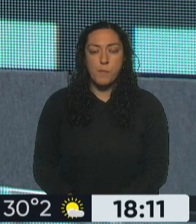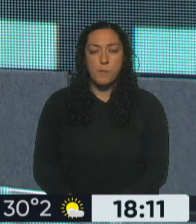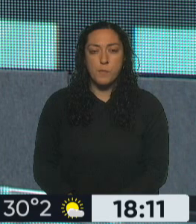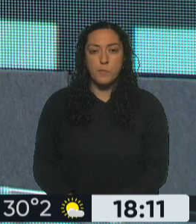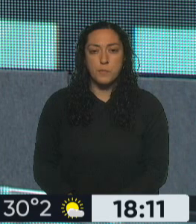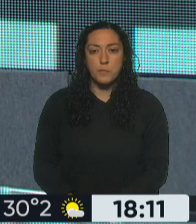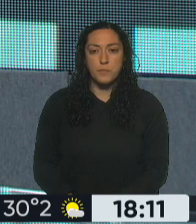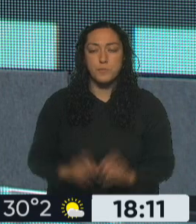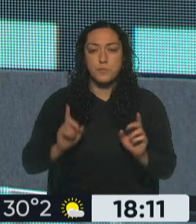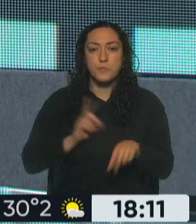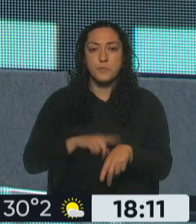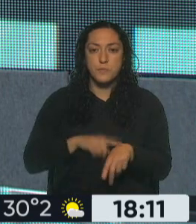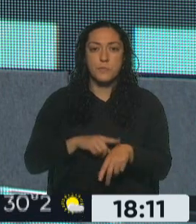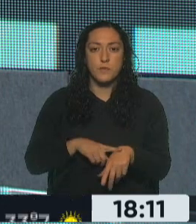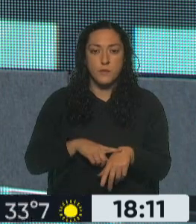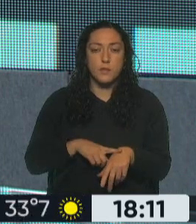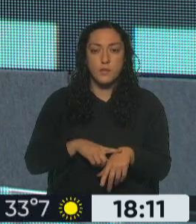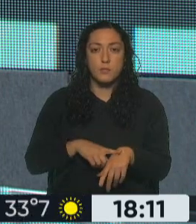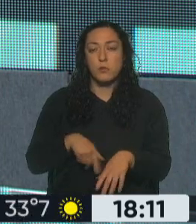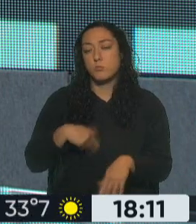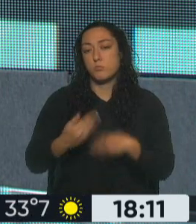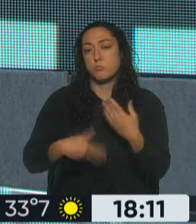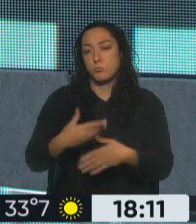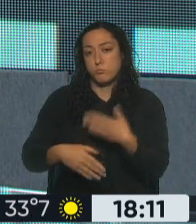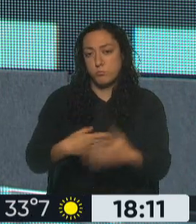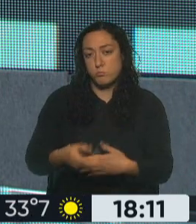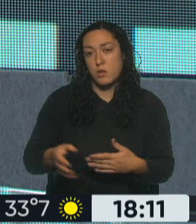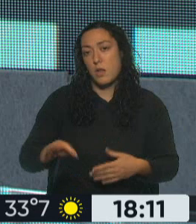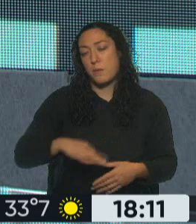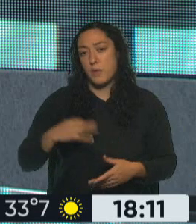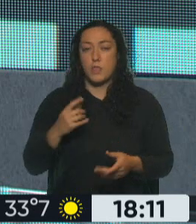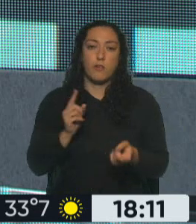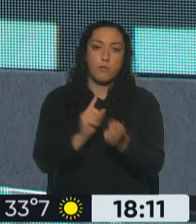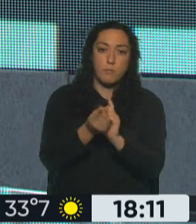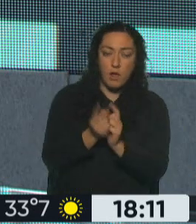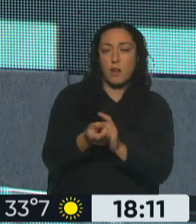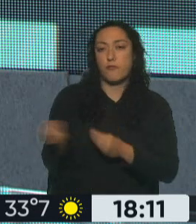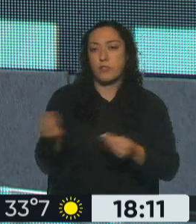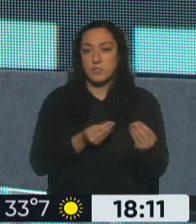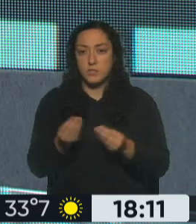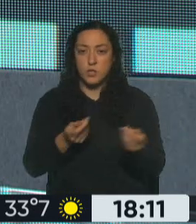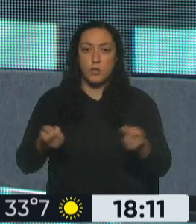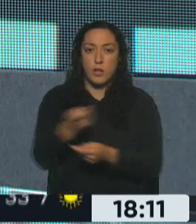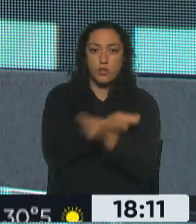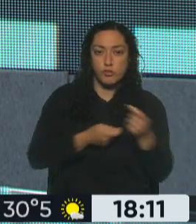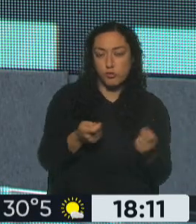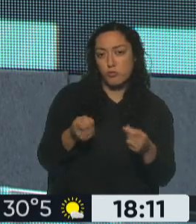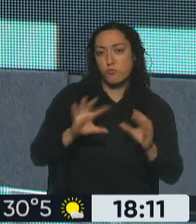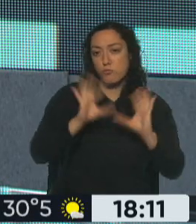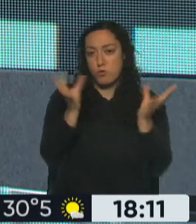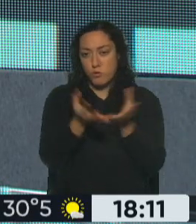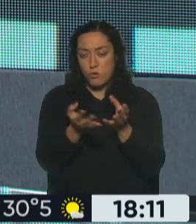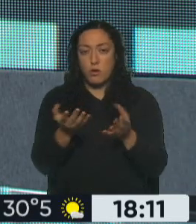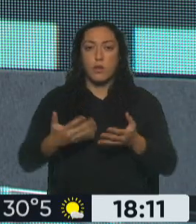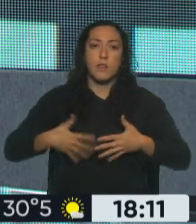Mientras tanto, hay un mundo que camina, sobre todo el mundo cambiario, el mundo financiero, el mundo de los negocios. Hay un día y